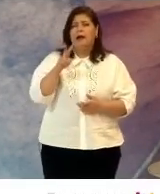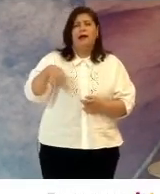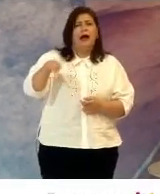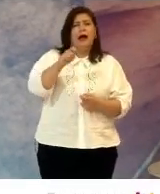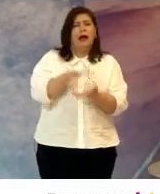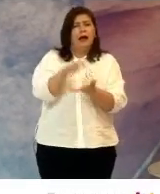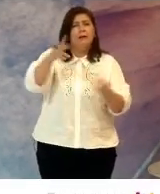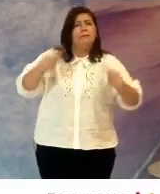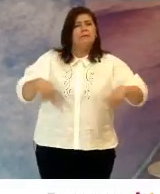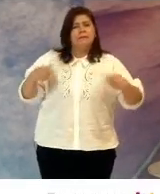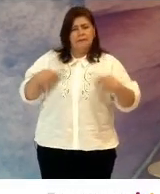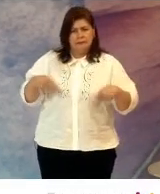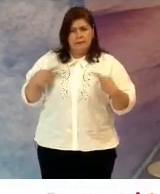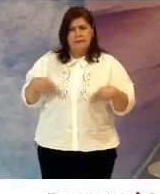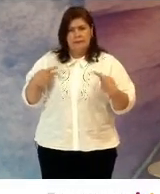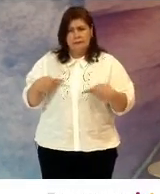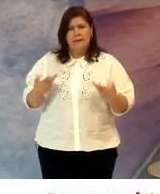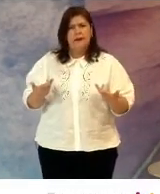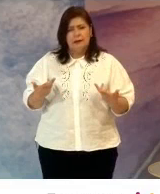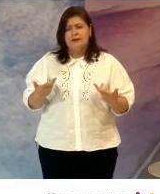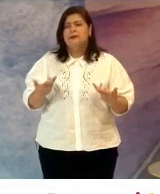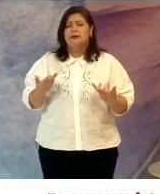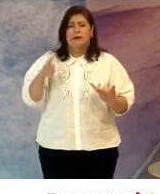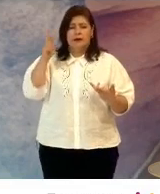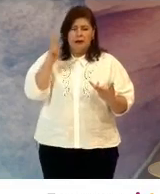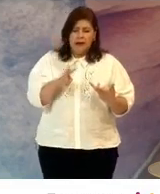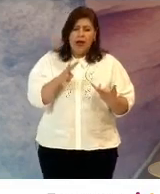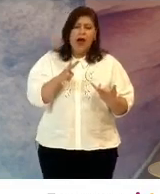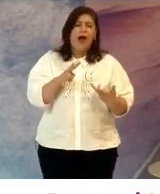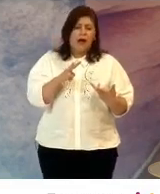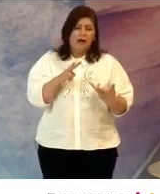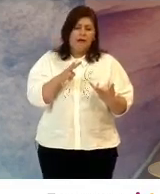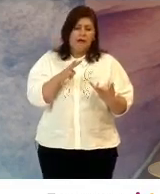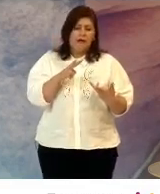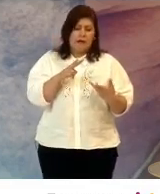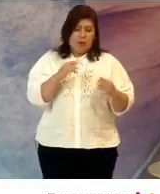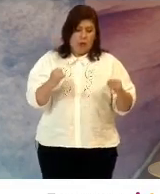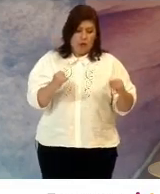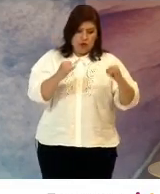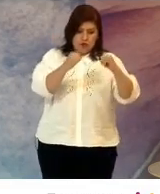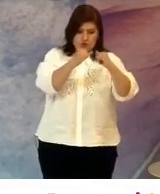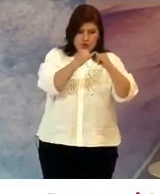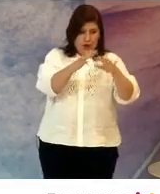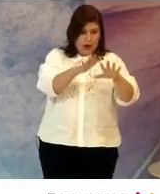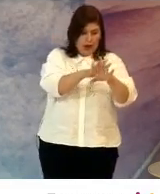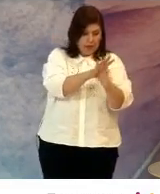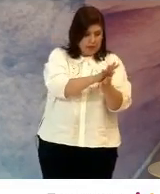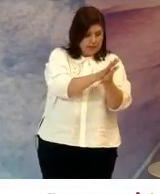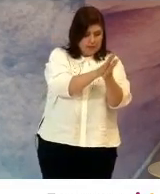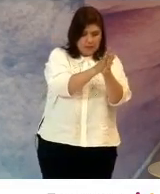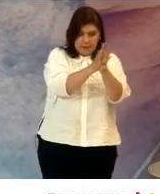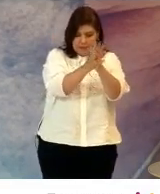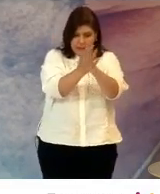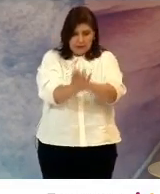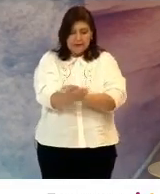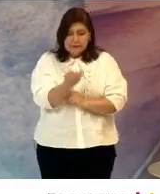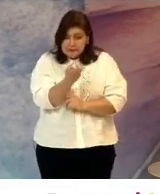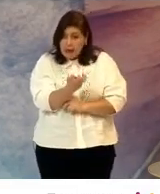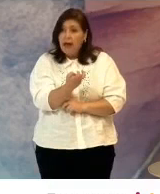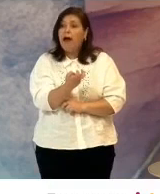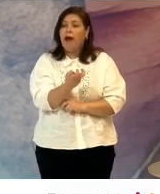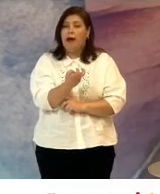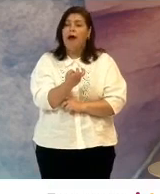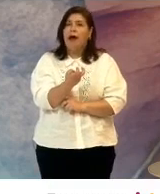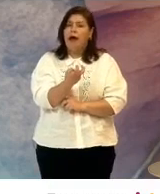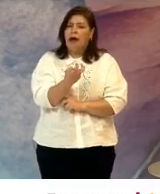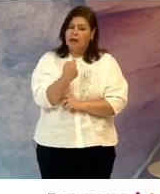para la mayoría de las personas que pasaron por un cambio institucional, saben que a